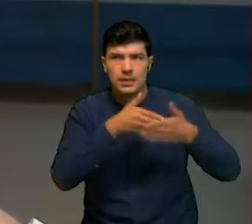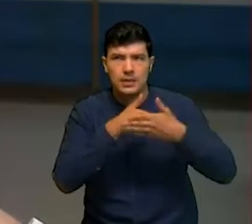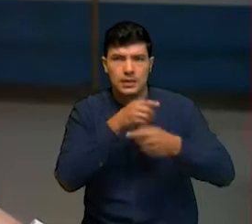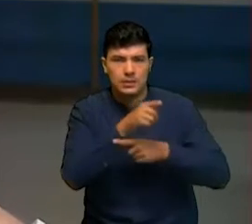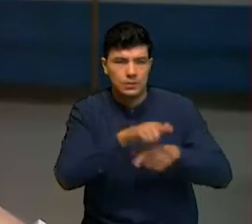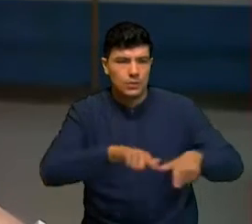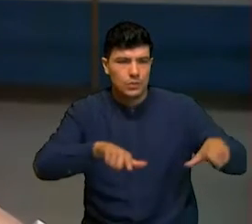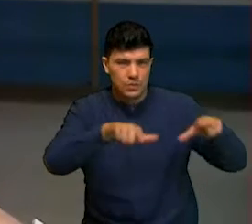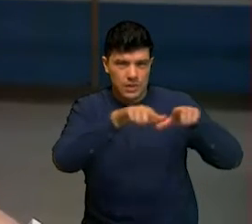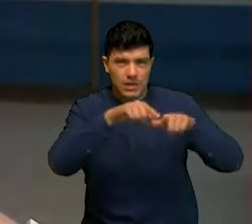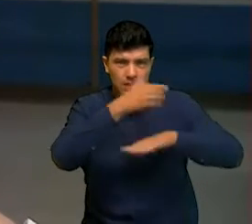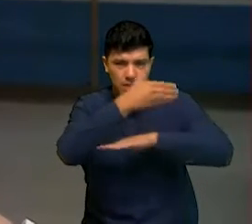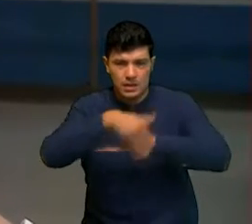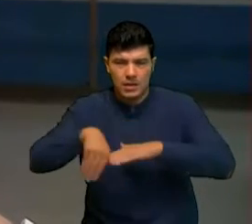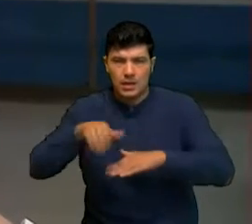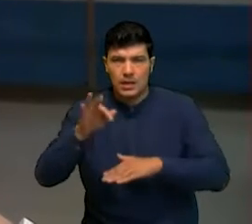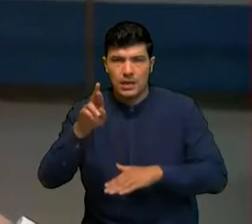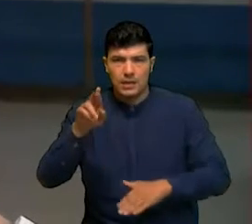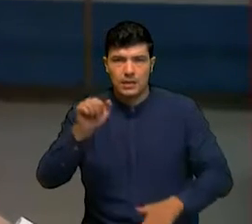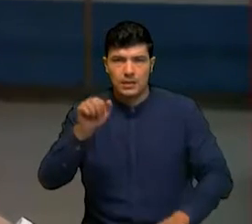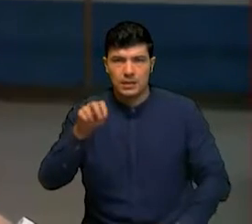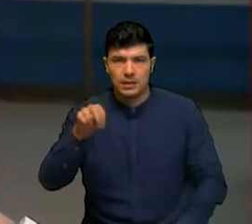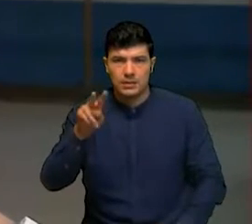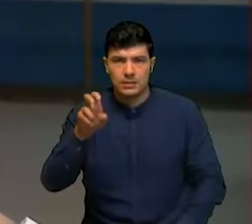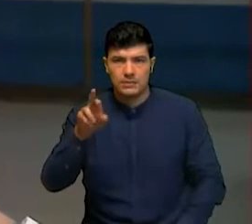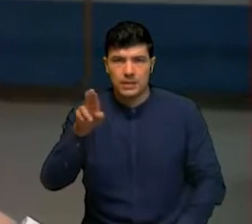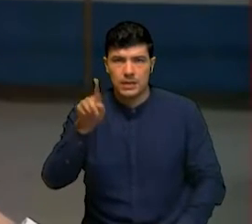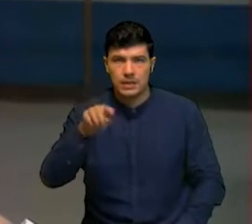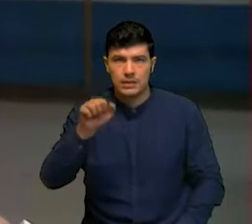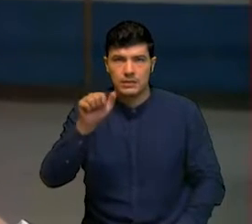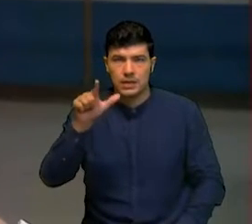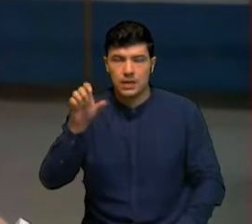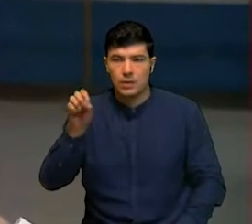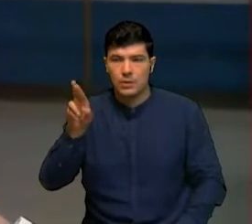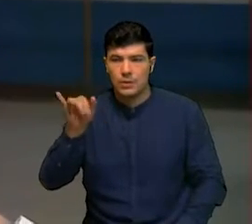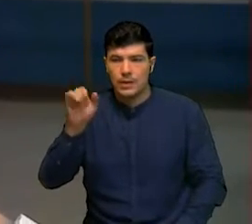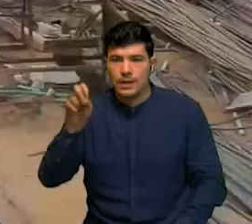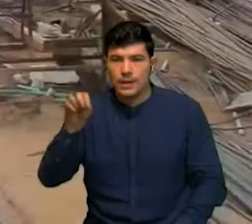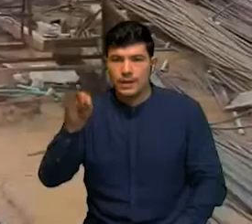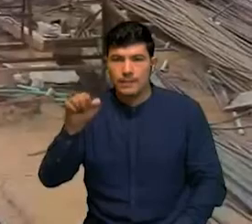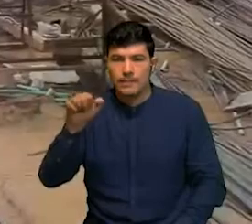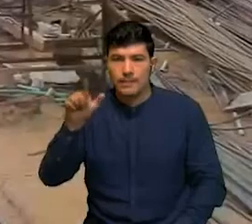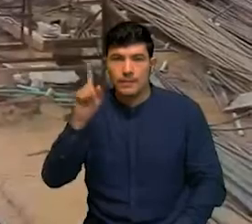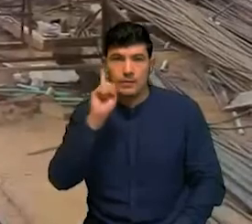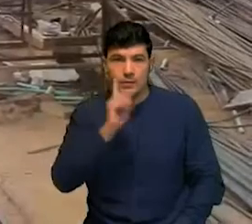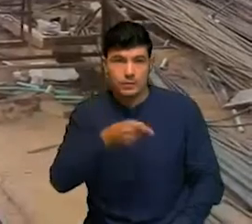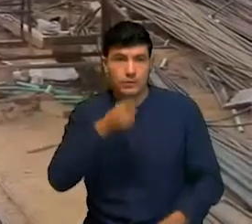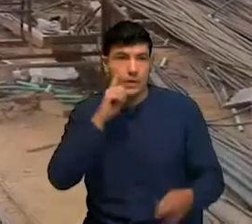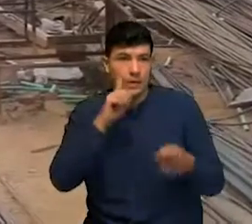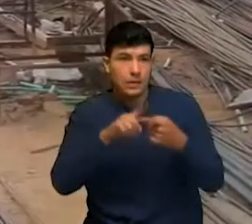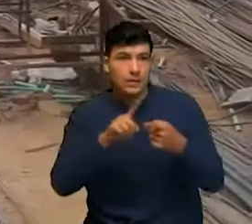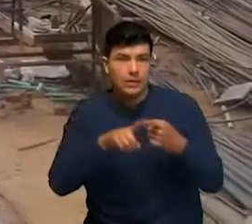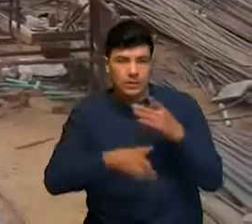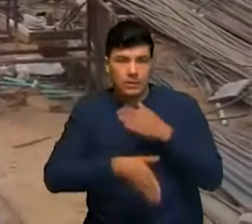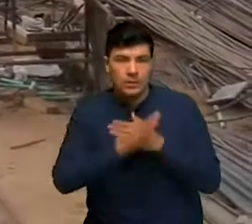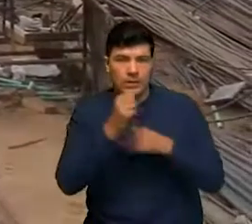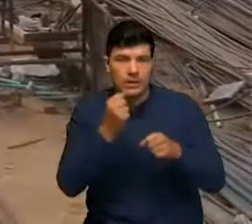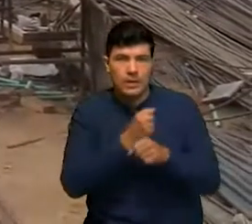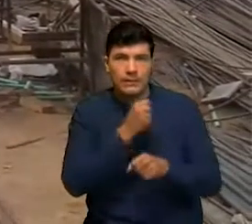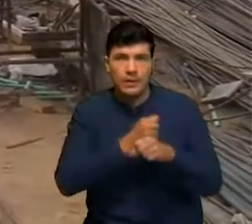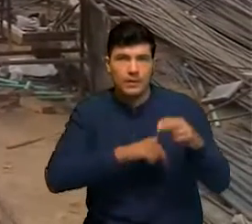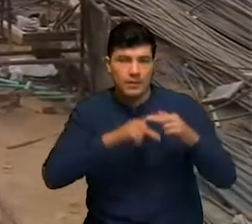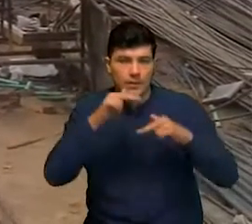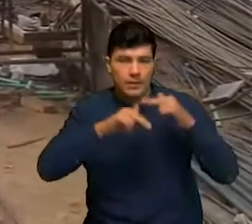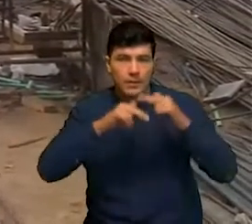transversal oriental en la altura de Fátima. Esto con el fin de continuar los trabajos del intercambiador de Fátima. Para la seguridad de los conductores